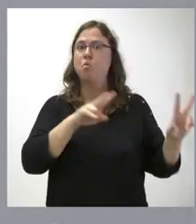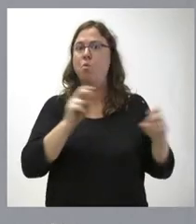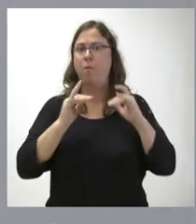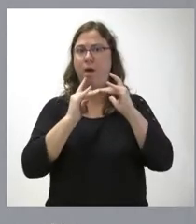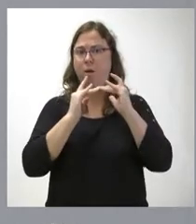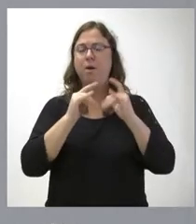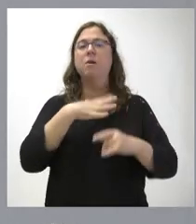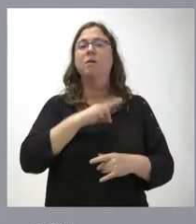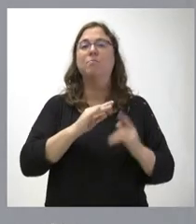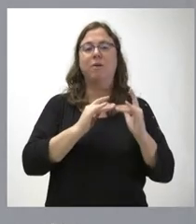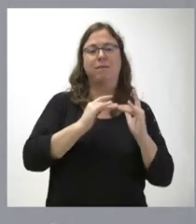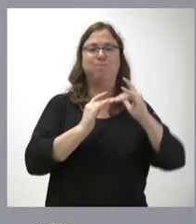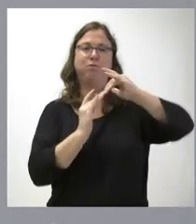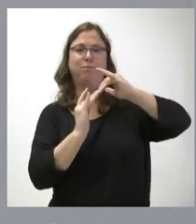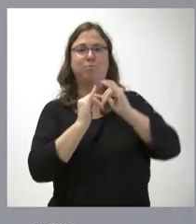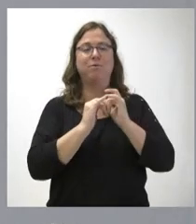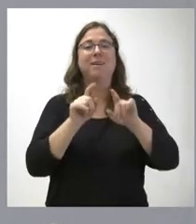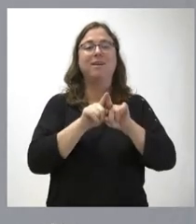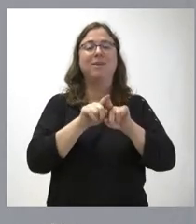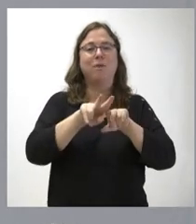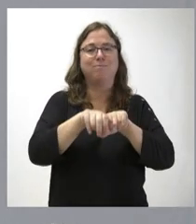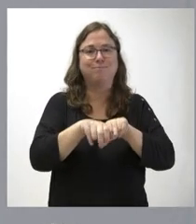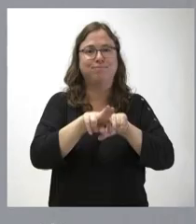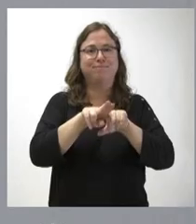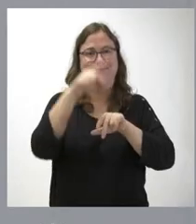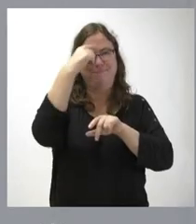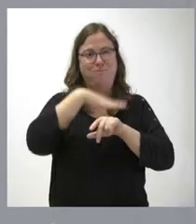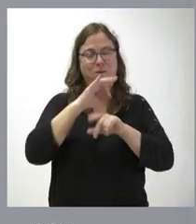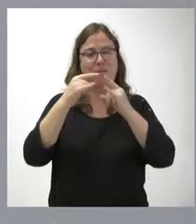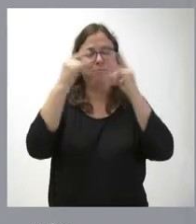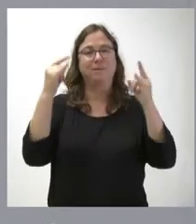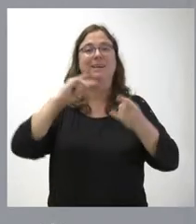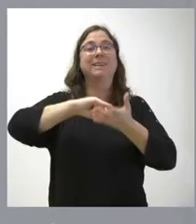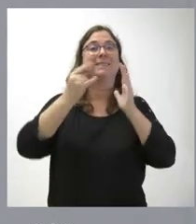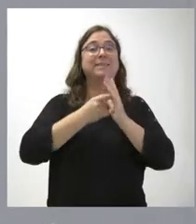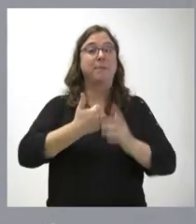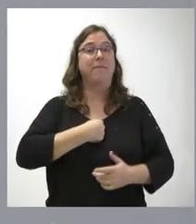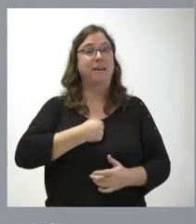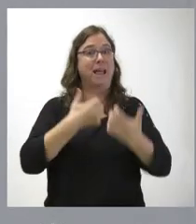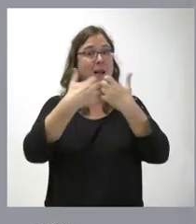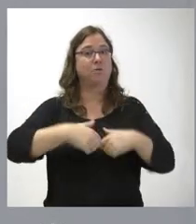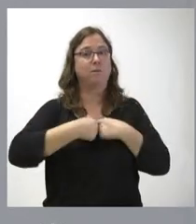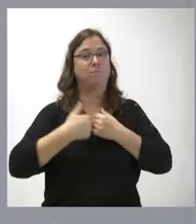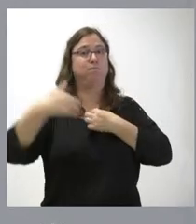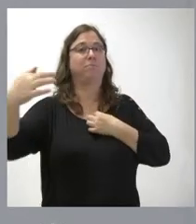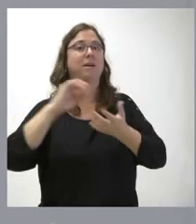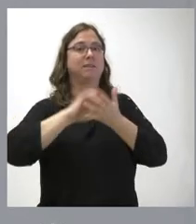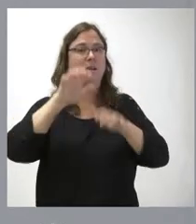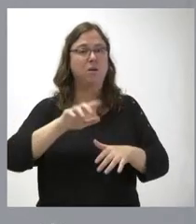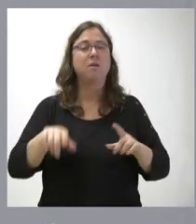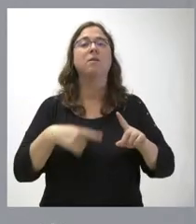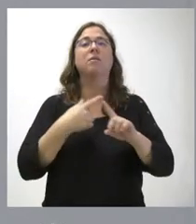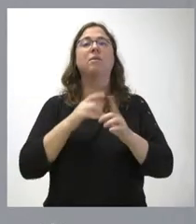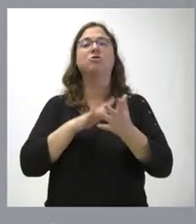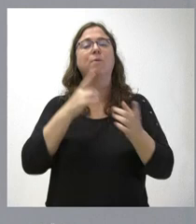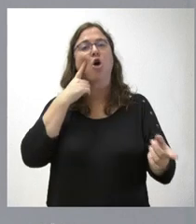que es capaz de colocar y recoger las piernas del usuario conectarse al sistema de teleasistencia Avanzada de Castilla León y ser